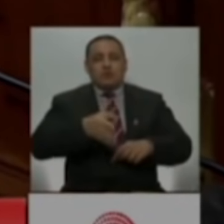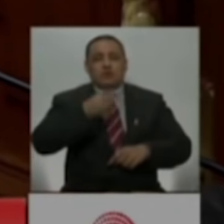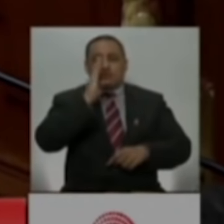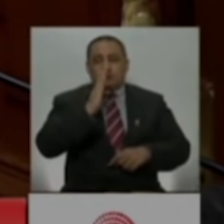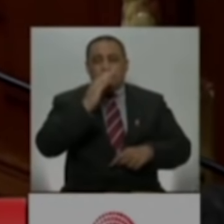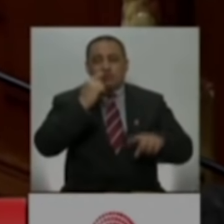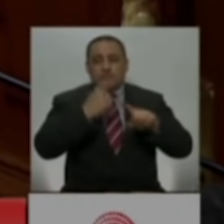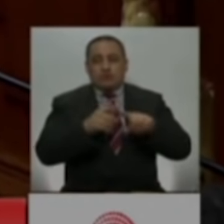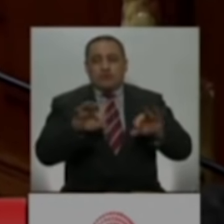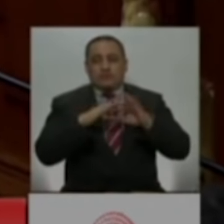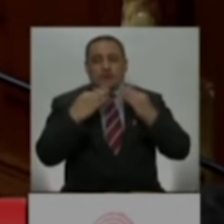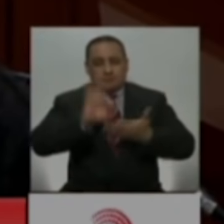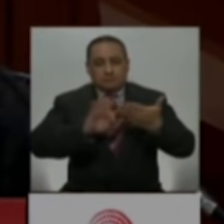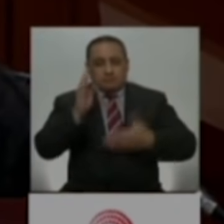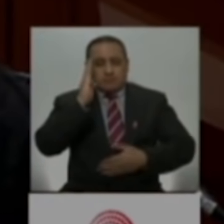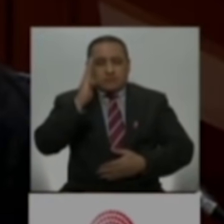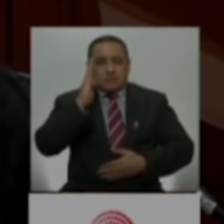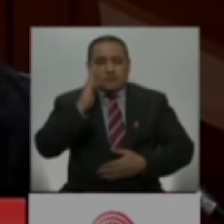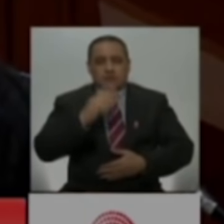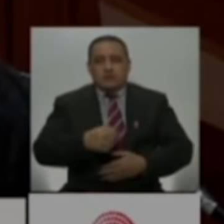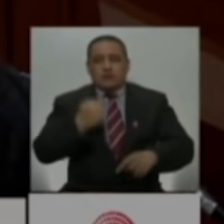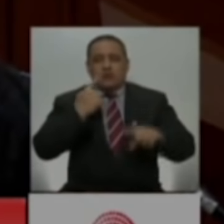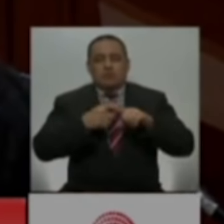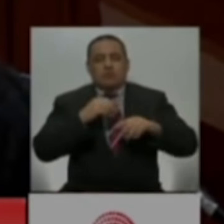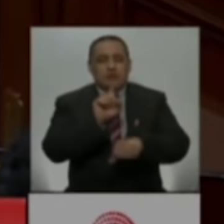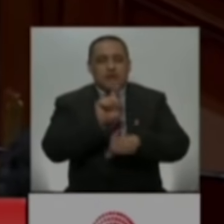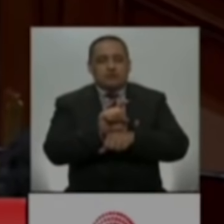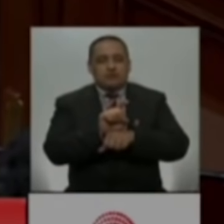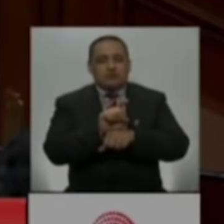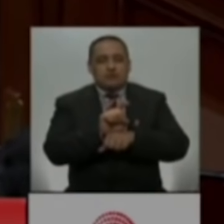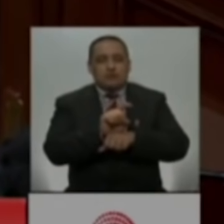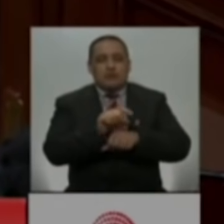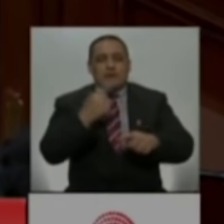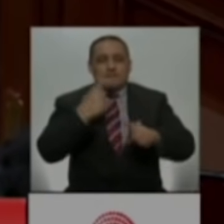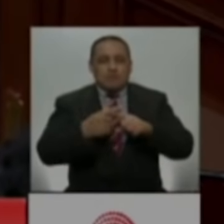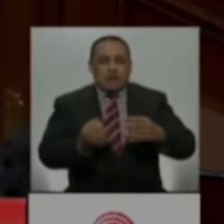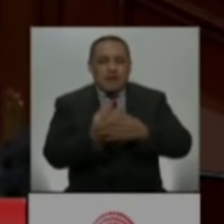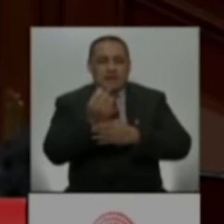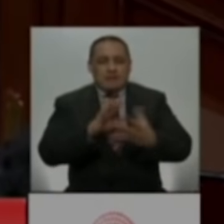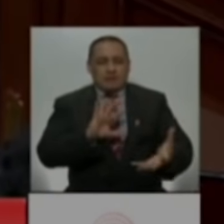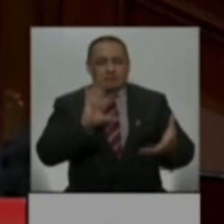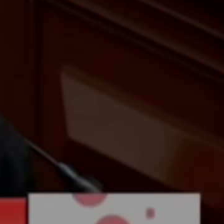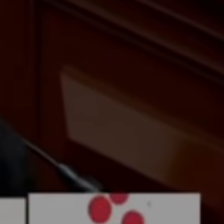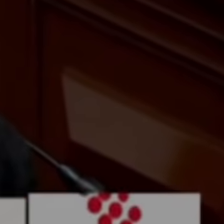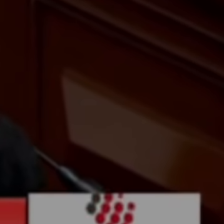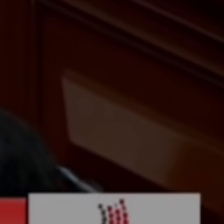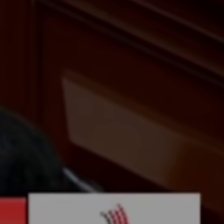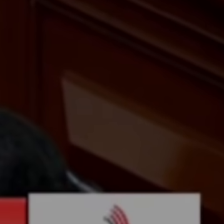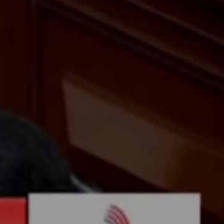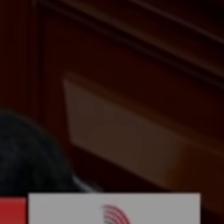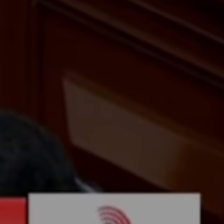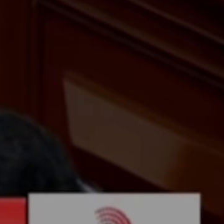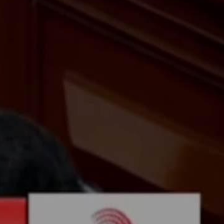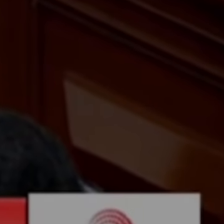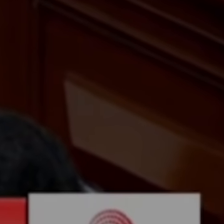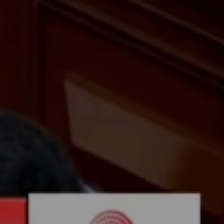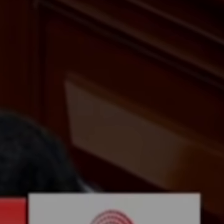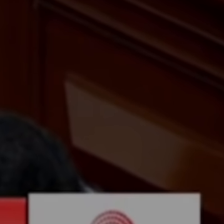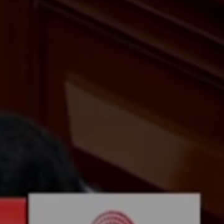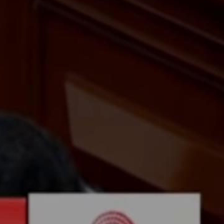la familia por la igualdad por arequipa revolucionaria en defensa